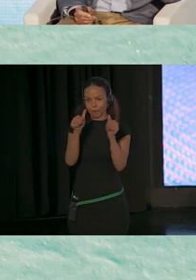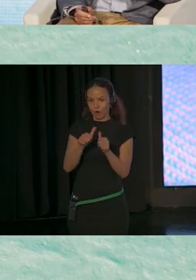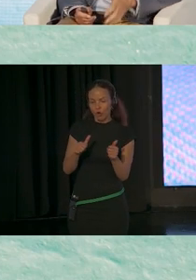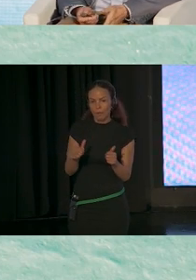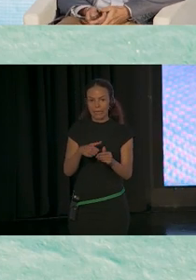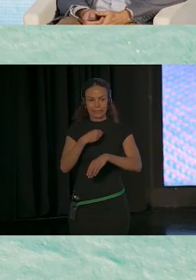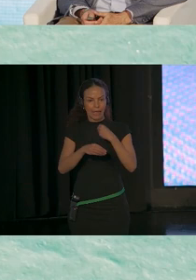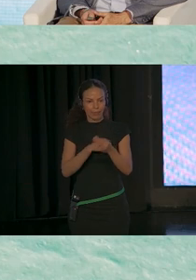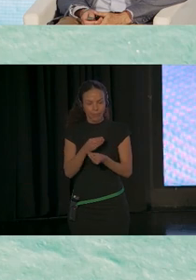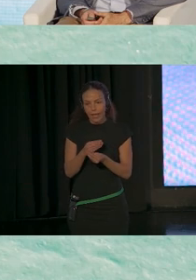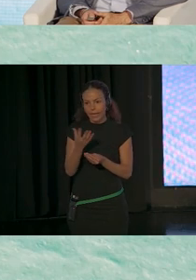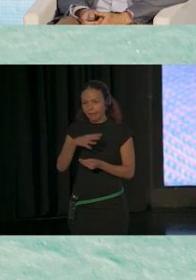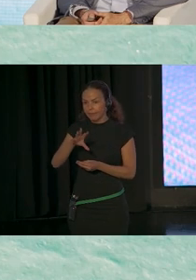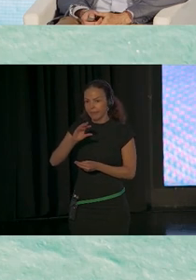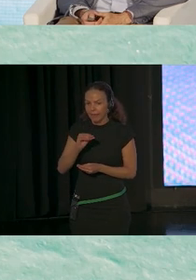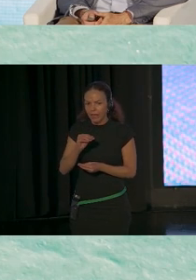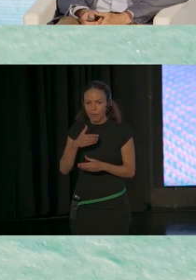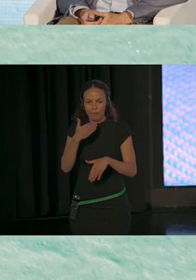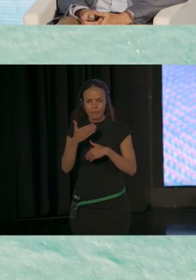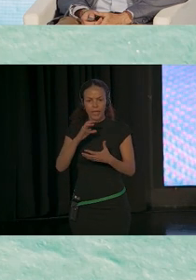qué es esto de la transformación,